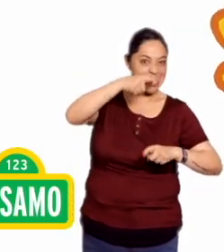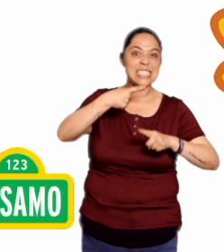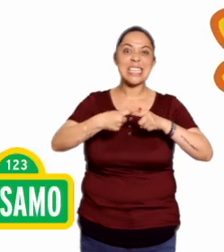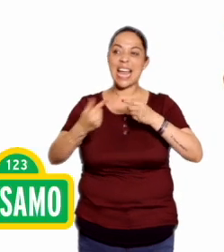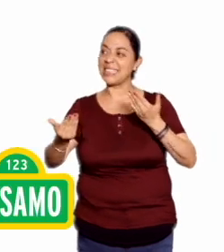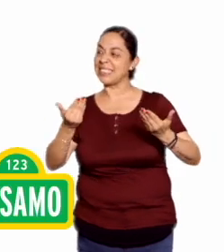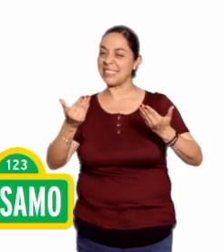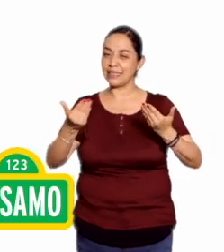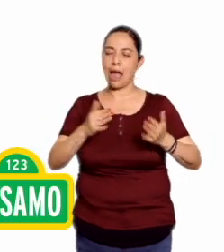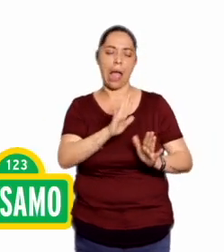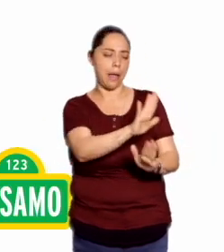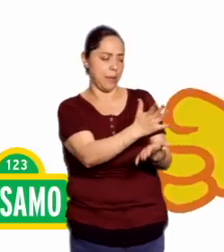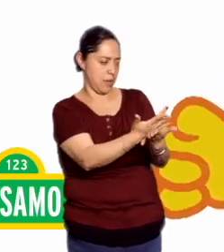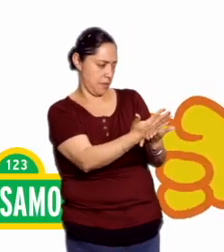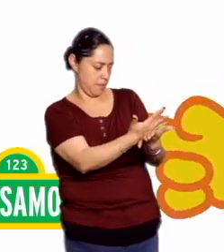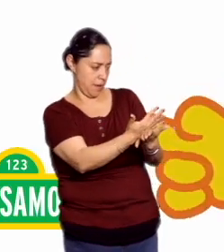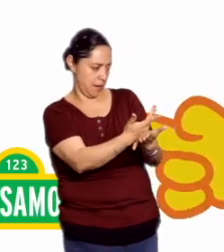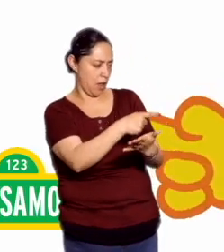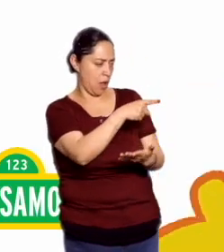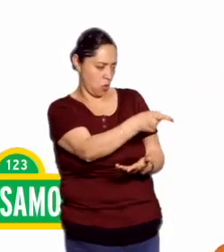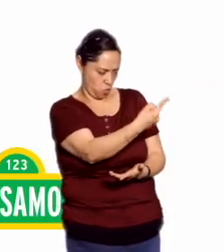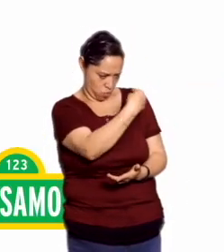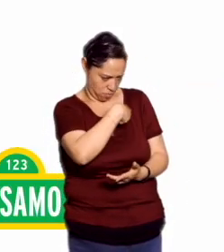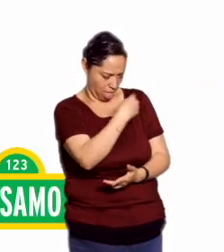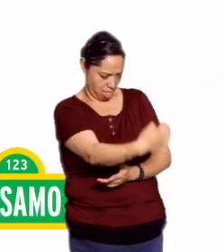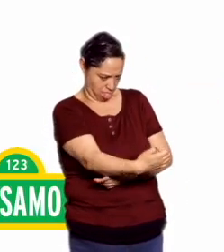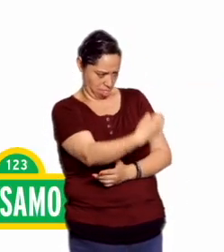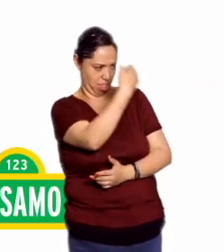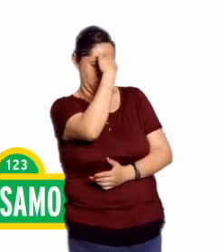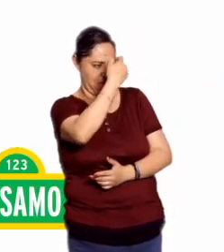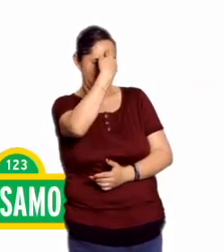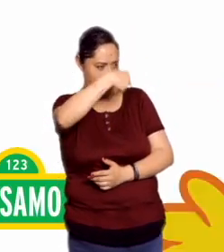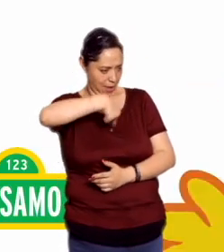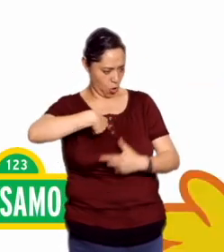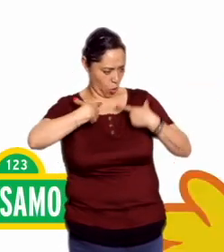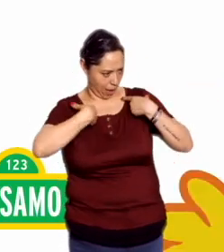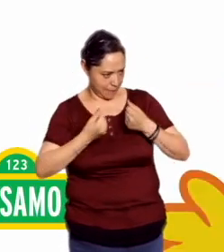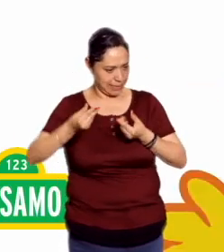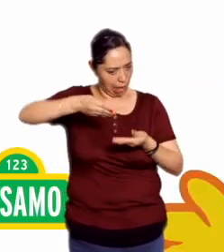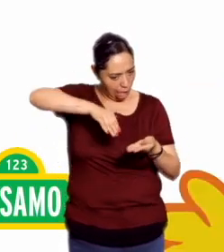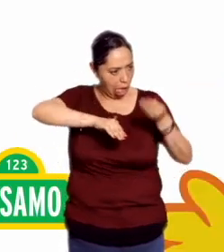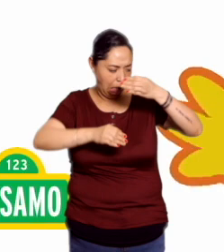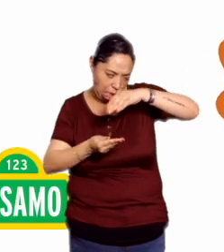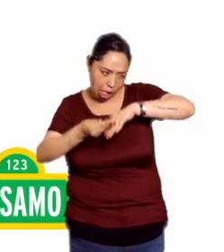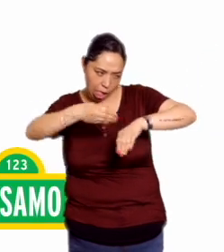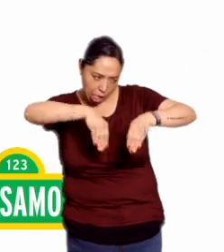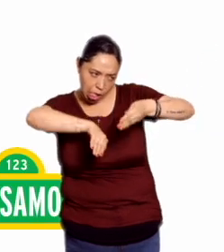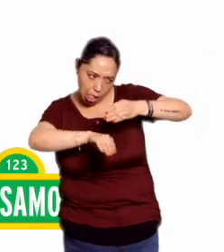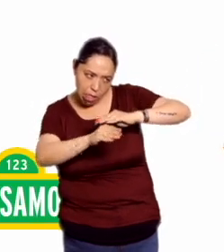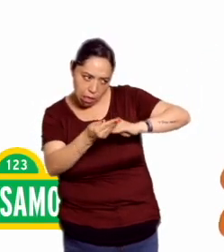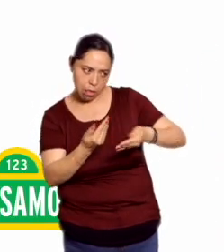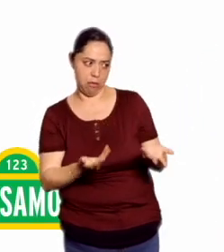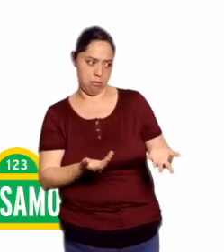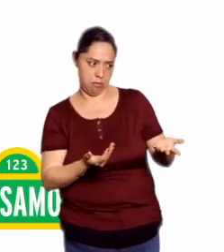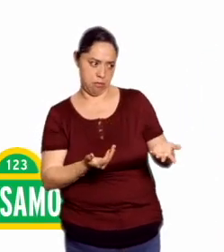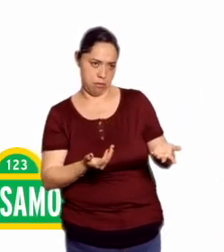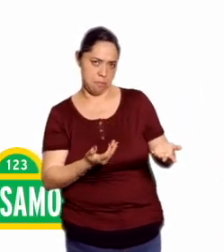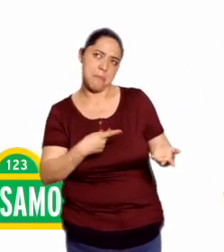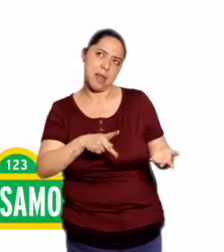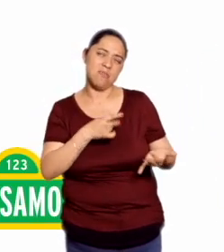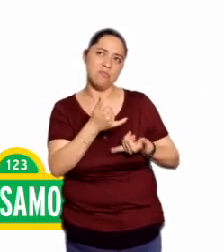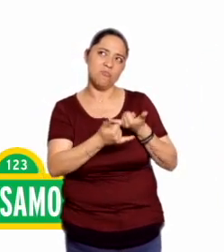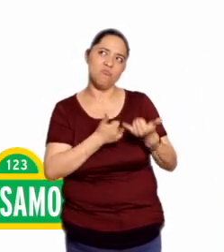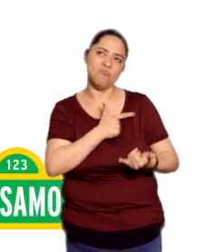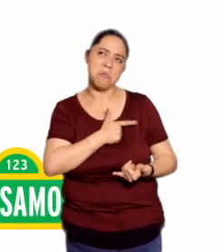Un momento, un momento. Tú vas a engañarme para que doble todas las camisas. Pero me gustan los